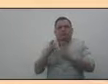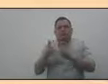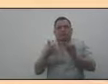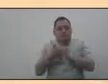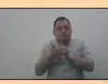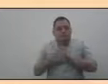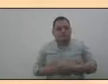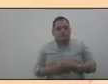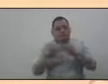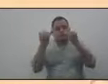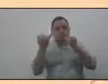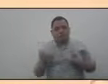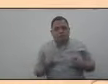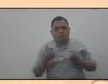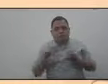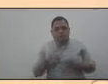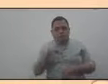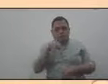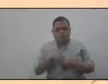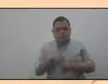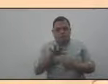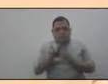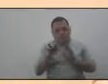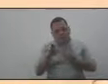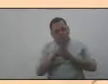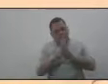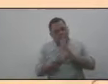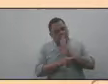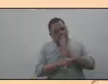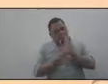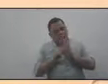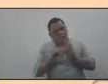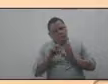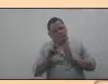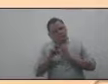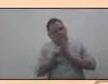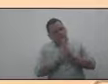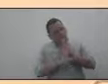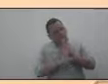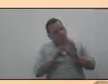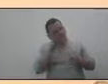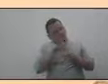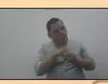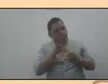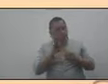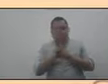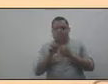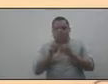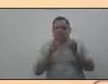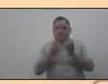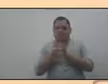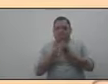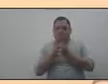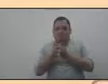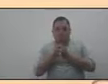esto, este abstracto de nuestro reglamento que ustedes ya lo encuentran en las redes